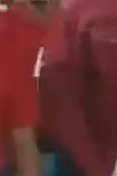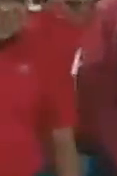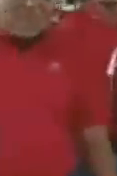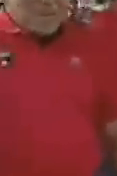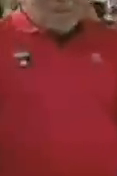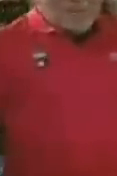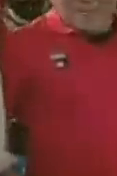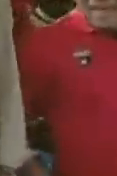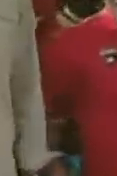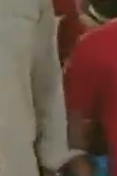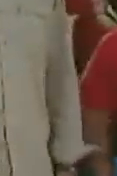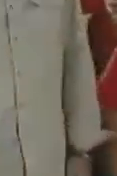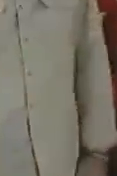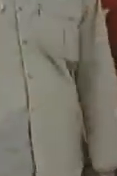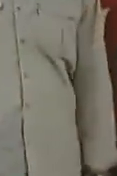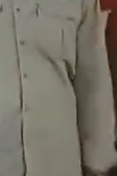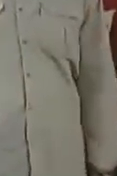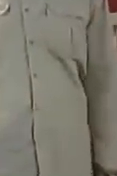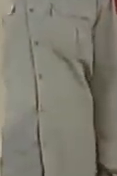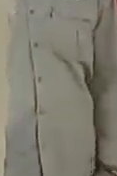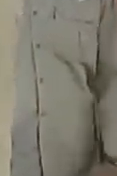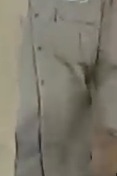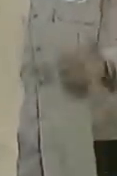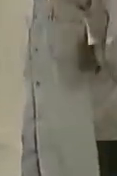Y le damos la bienvenida a nuestro presidente